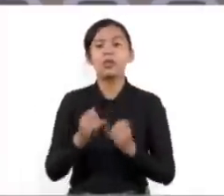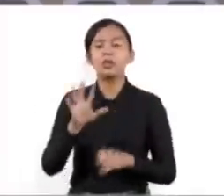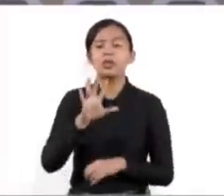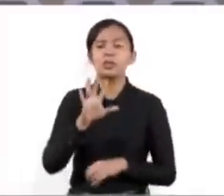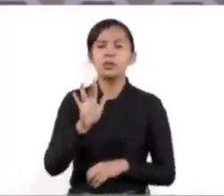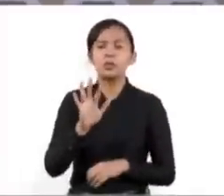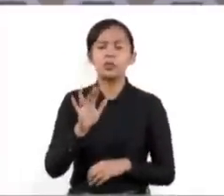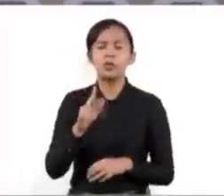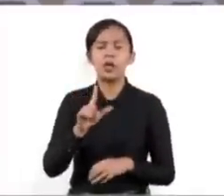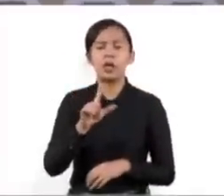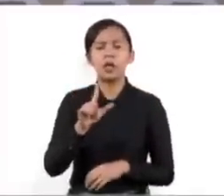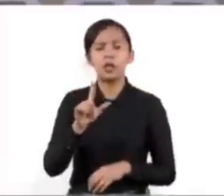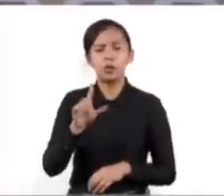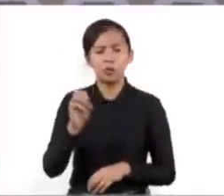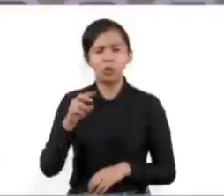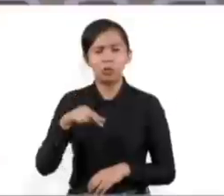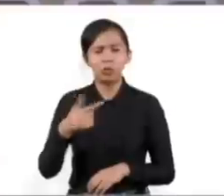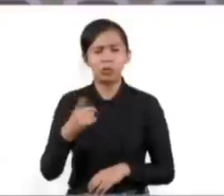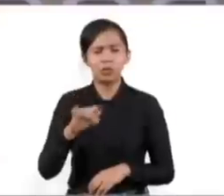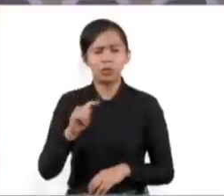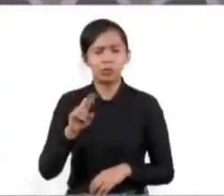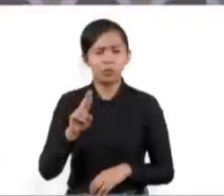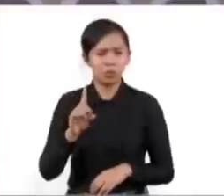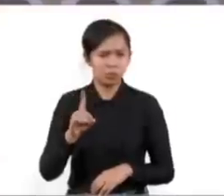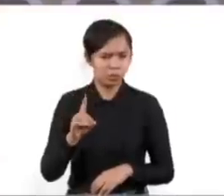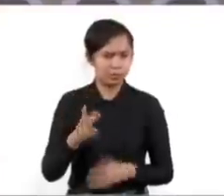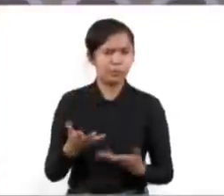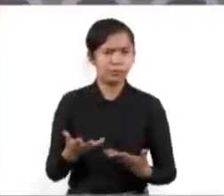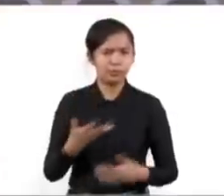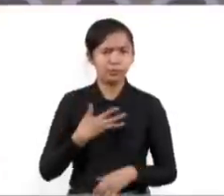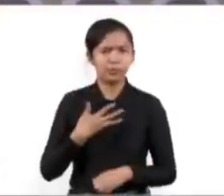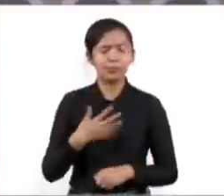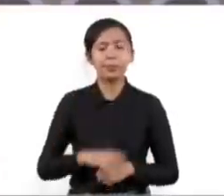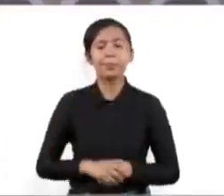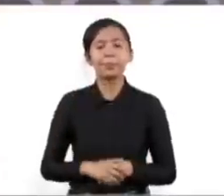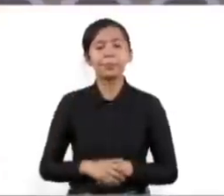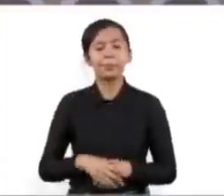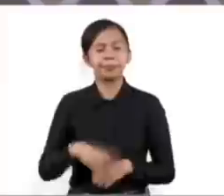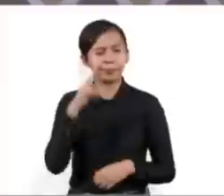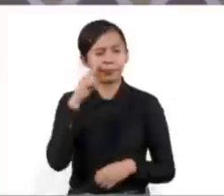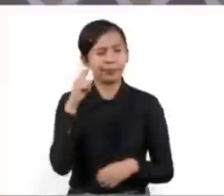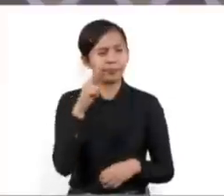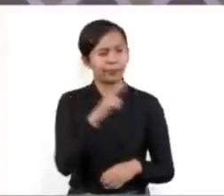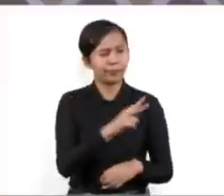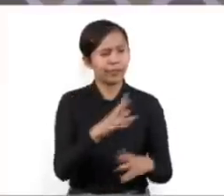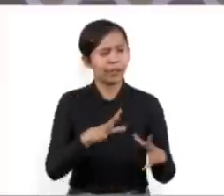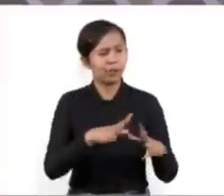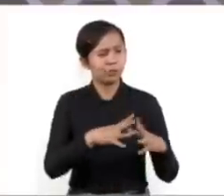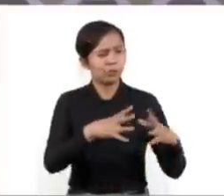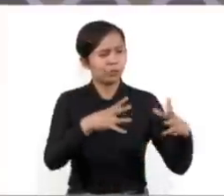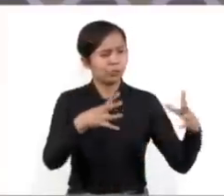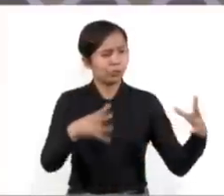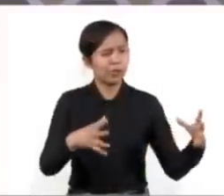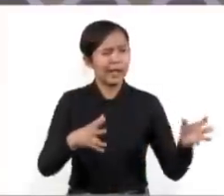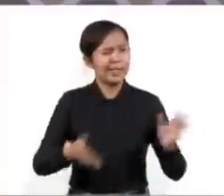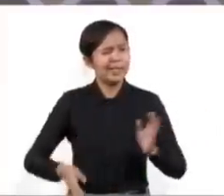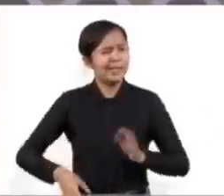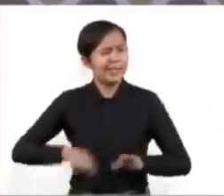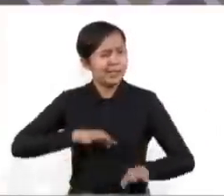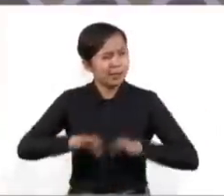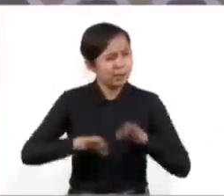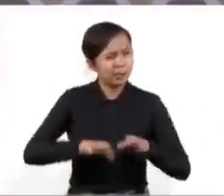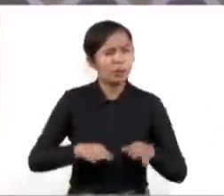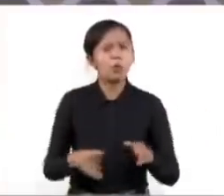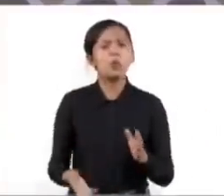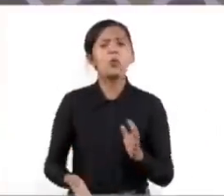longitud y para que consideren el volumen o lo que representó esto en trabajo. Se